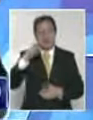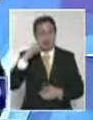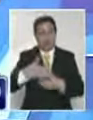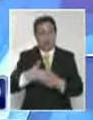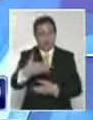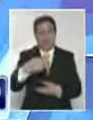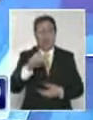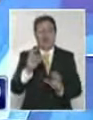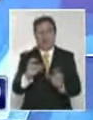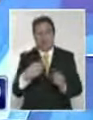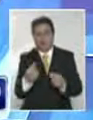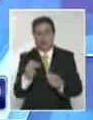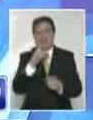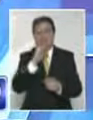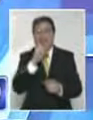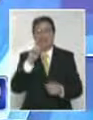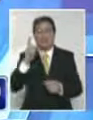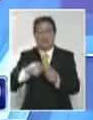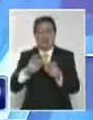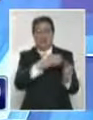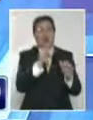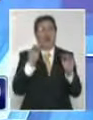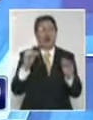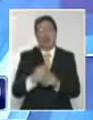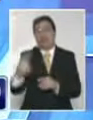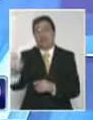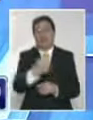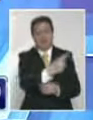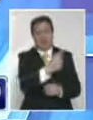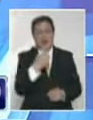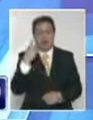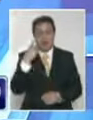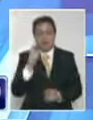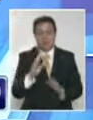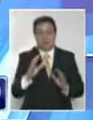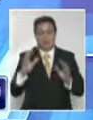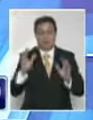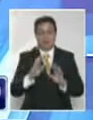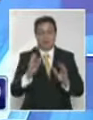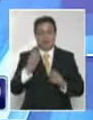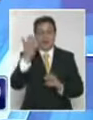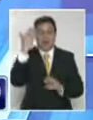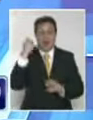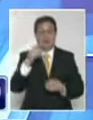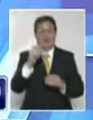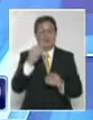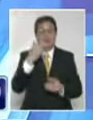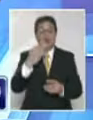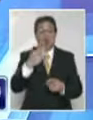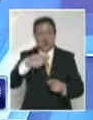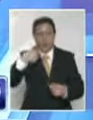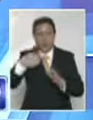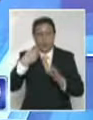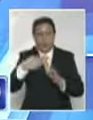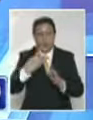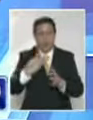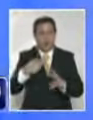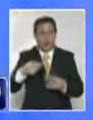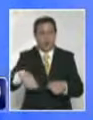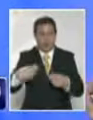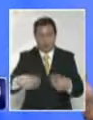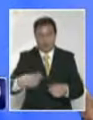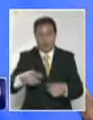radio taxi, qué sé yo, pero a mí me tocó en el Mercurio, el año 81, un cuchareo en el casino, de los trabajadores cuchareando